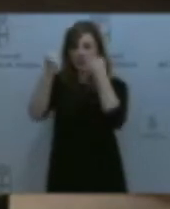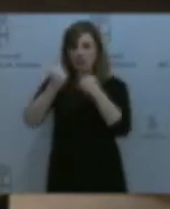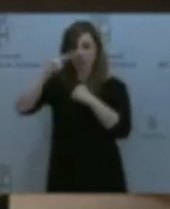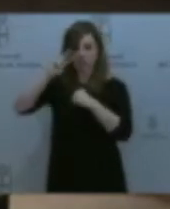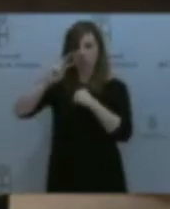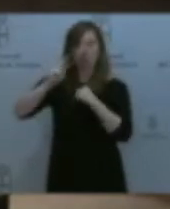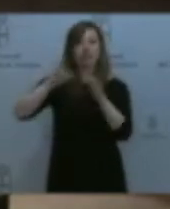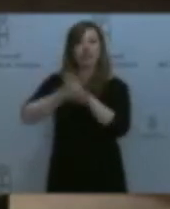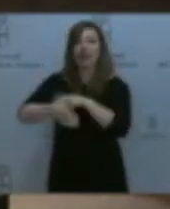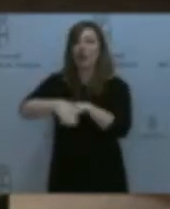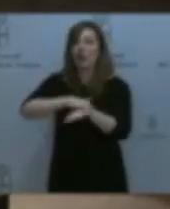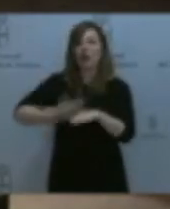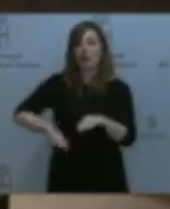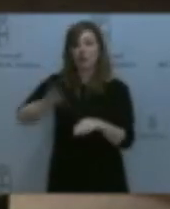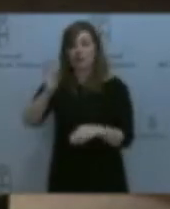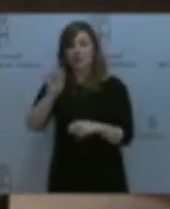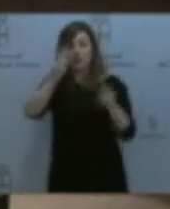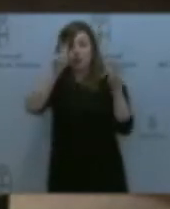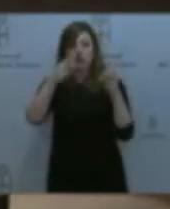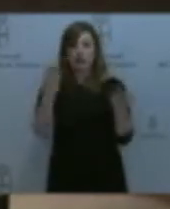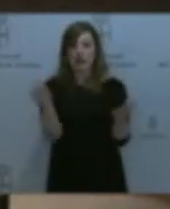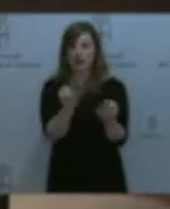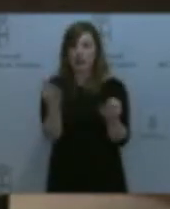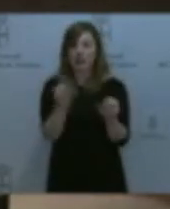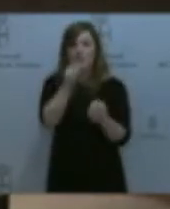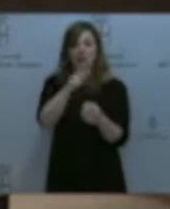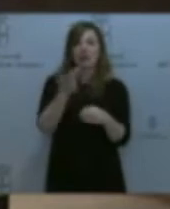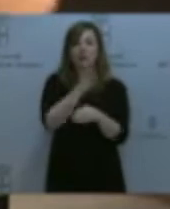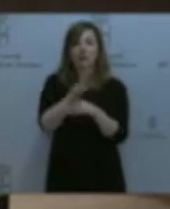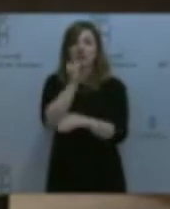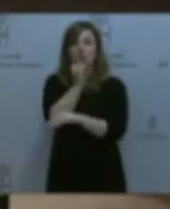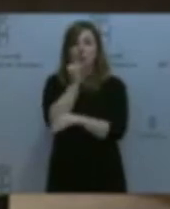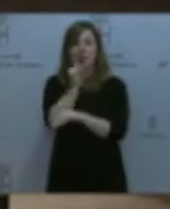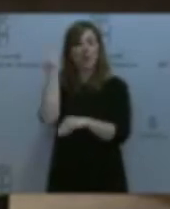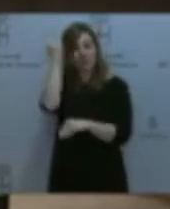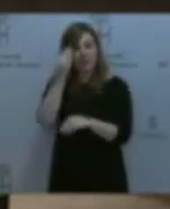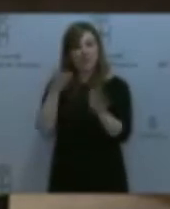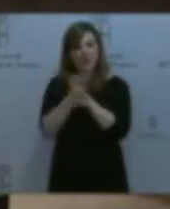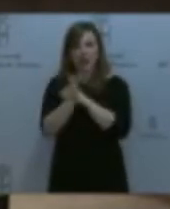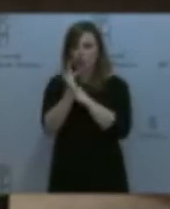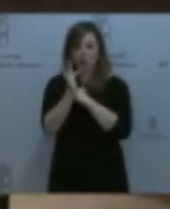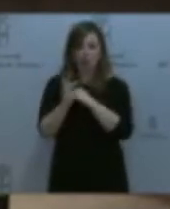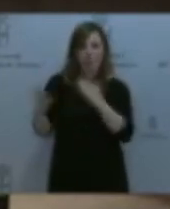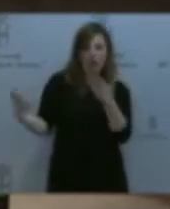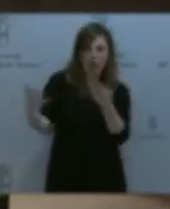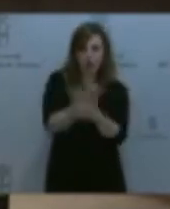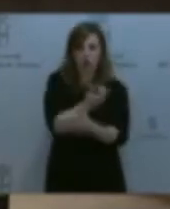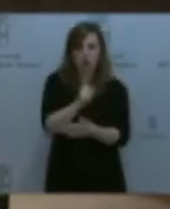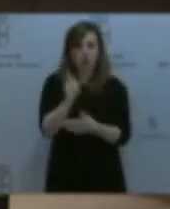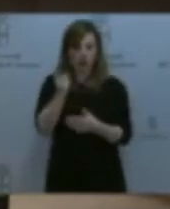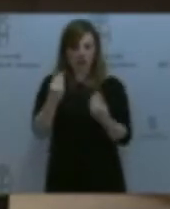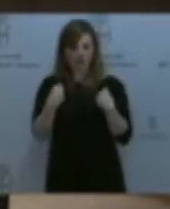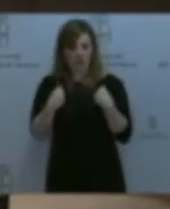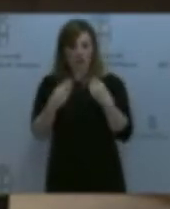fundamentales. Es una cuestión, sobre todo, de representantes institucionales que piensen en el bien común y no en su supervivencia